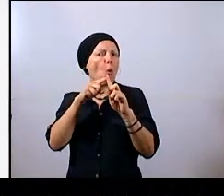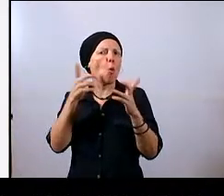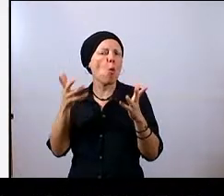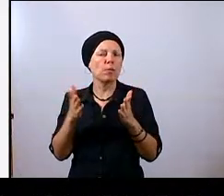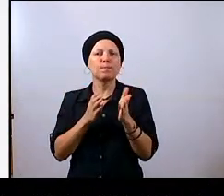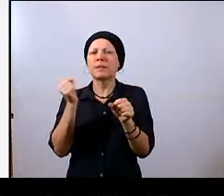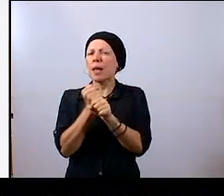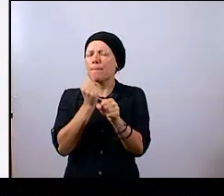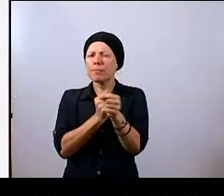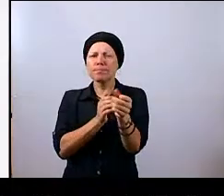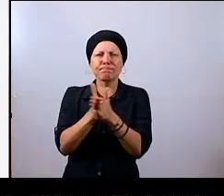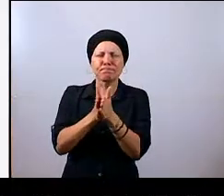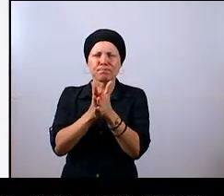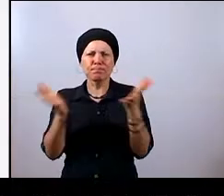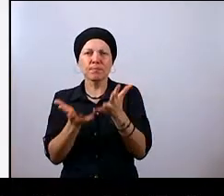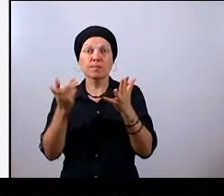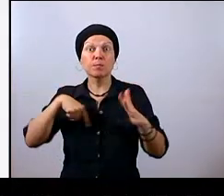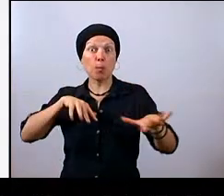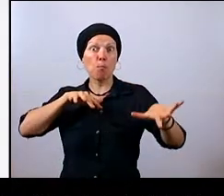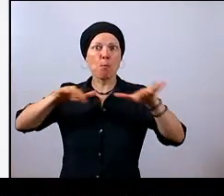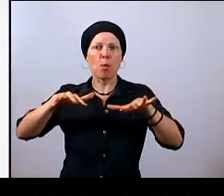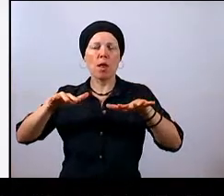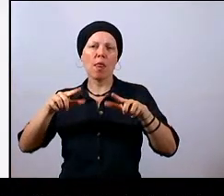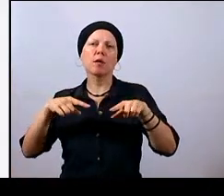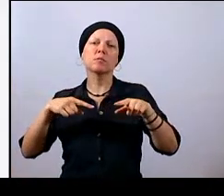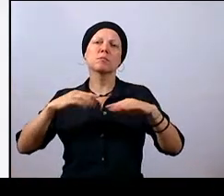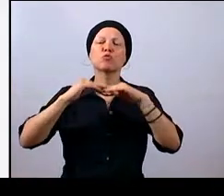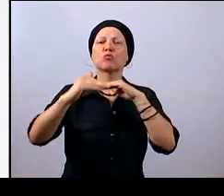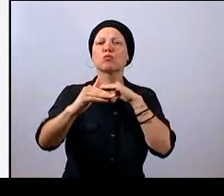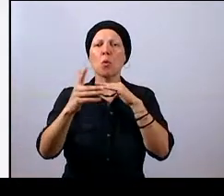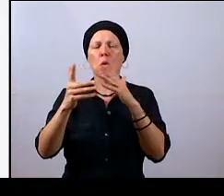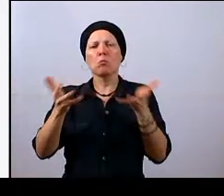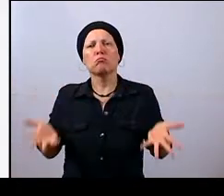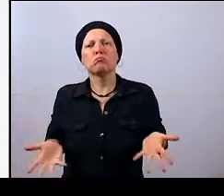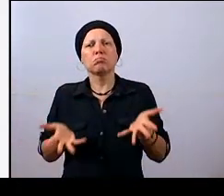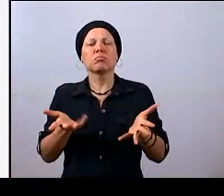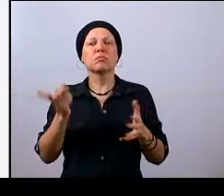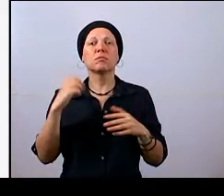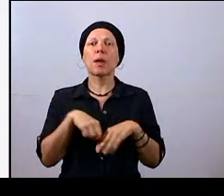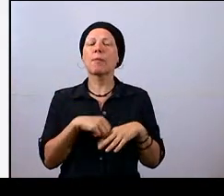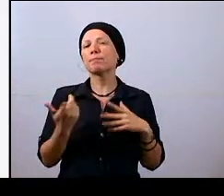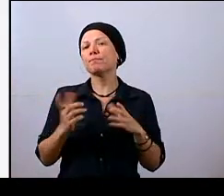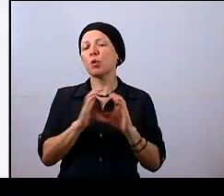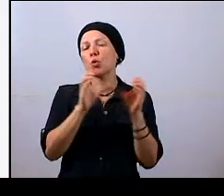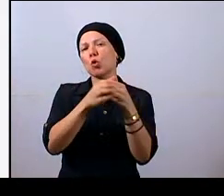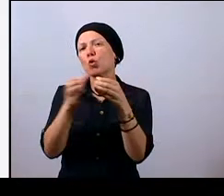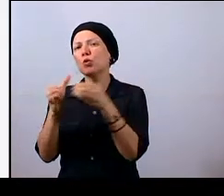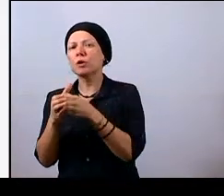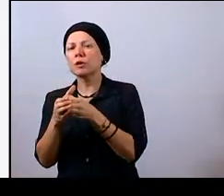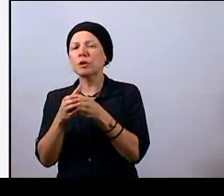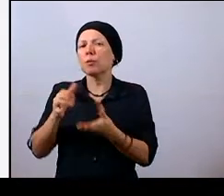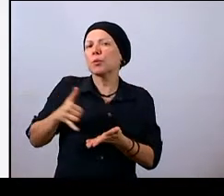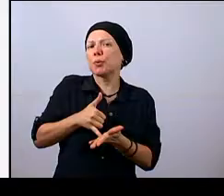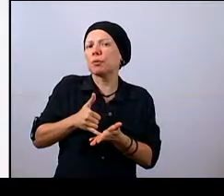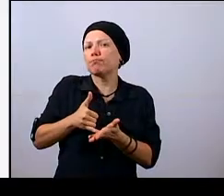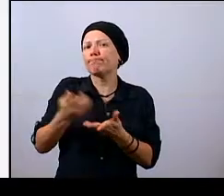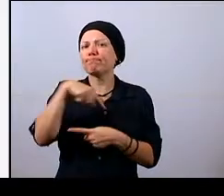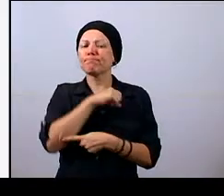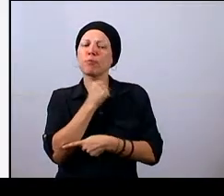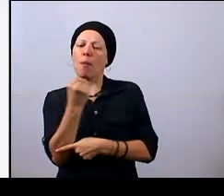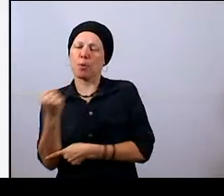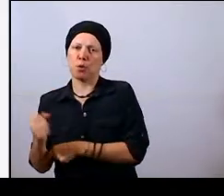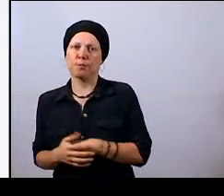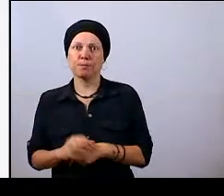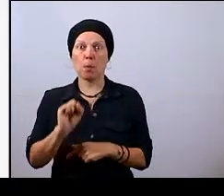empleo, para apoyar la movilidad sostenible y para atender las necesidades de los colectivos vulnerables. En